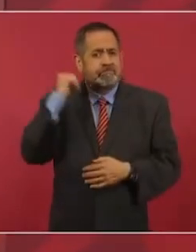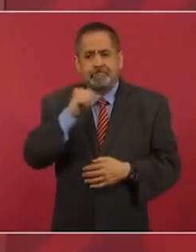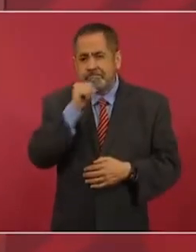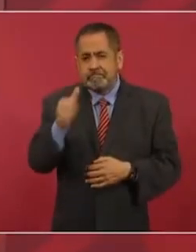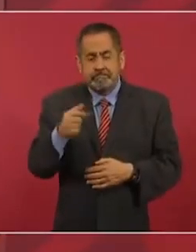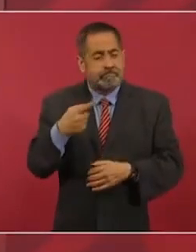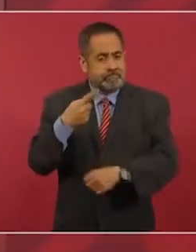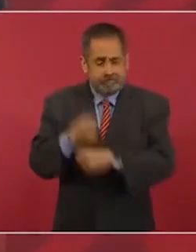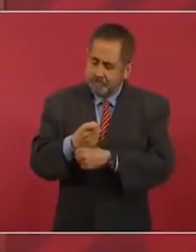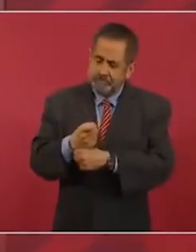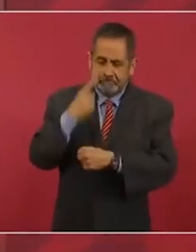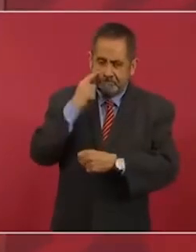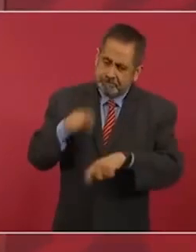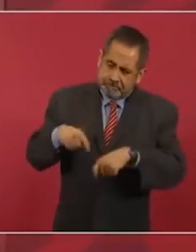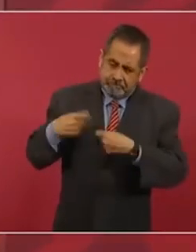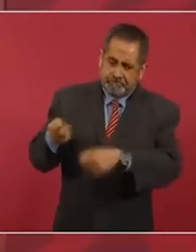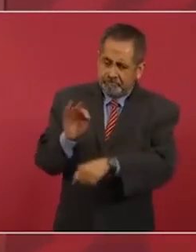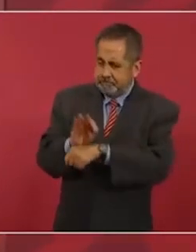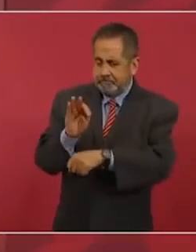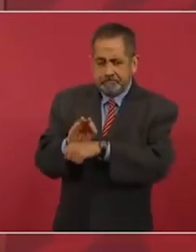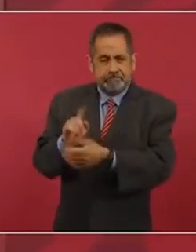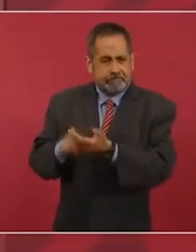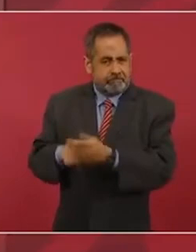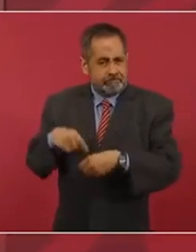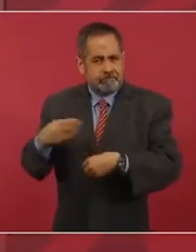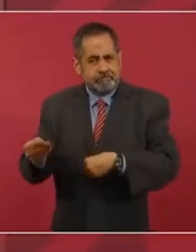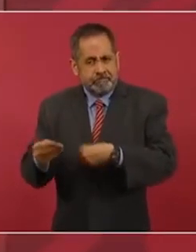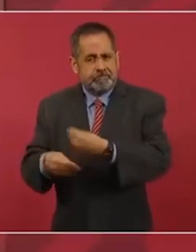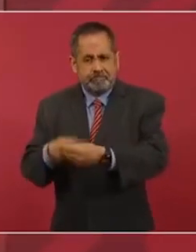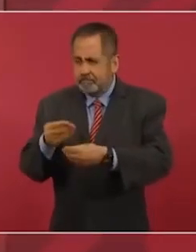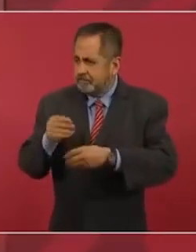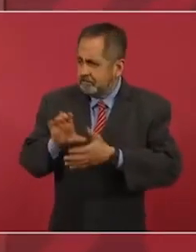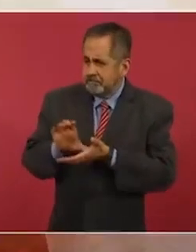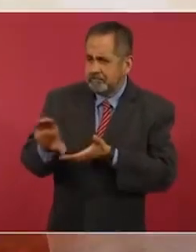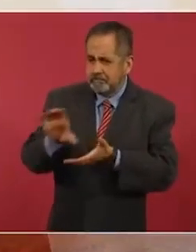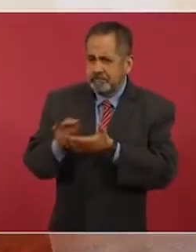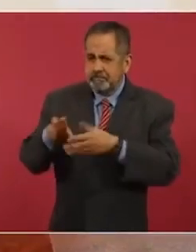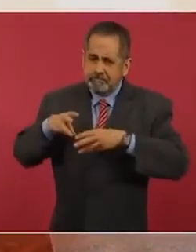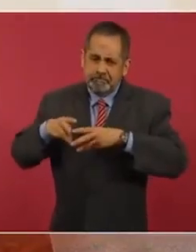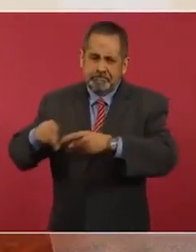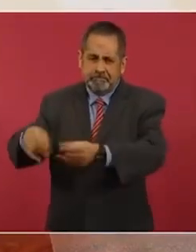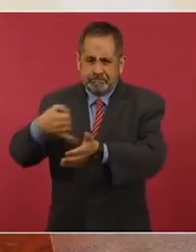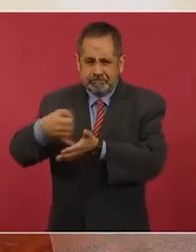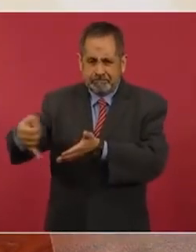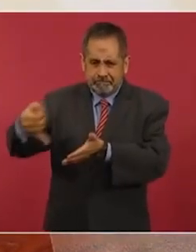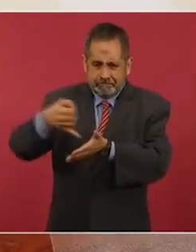se había reforestado tanto.